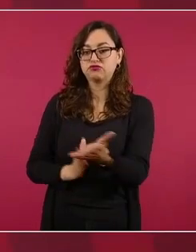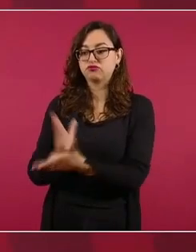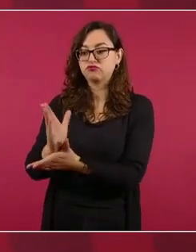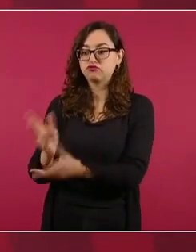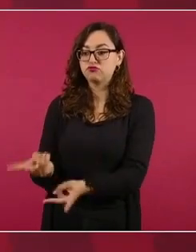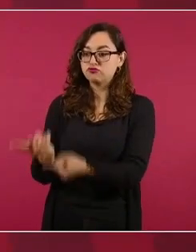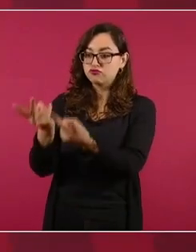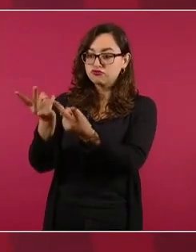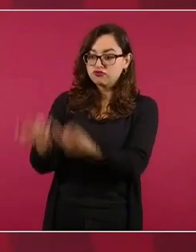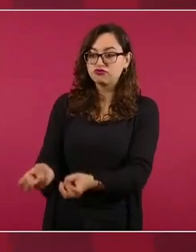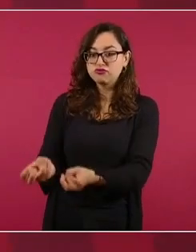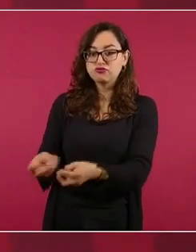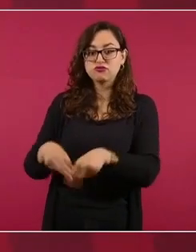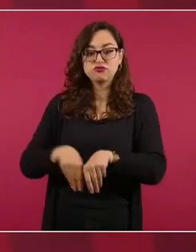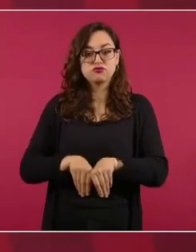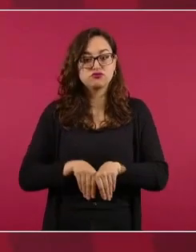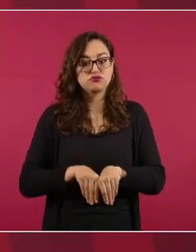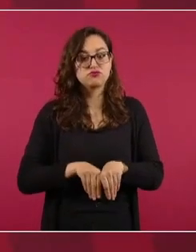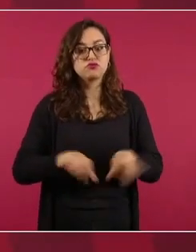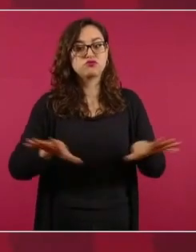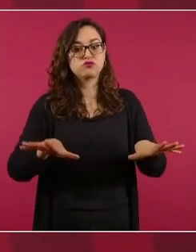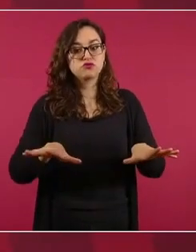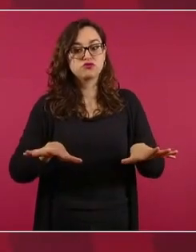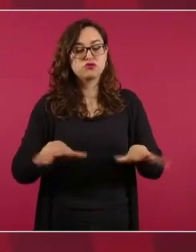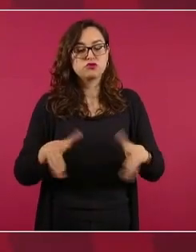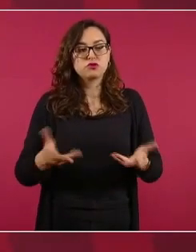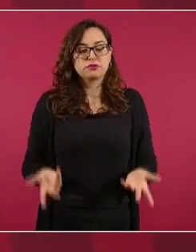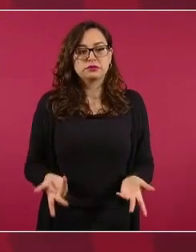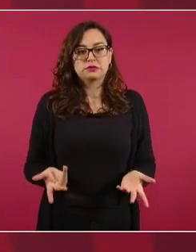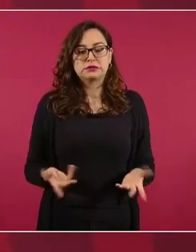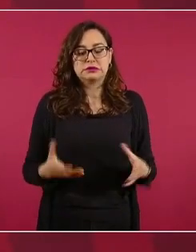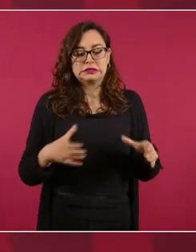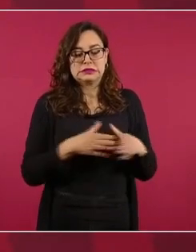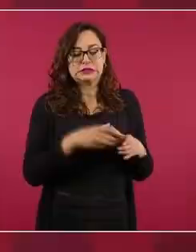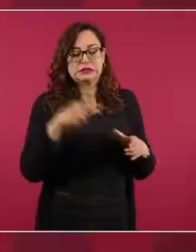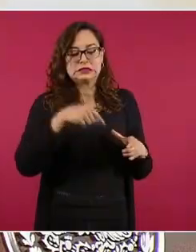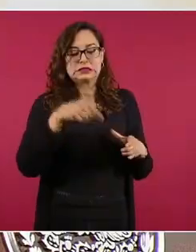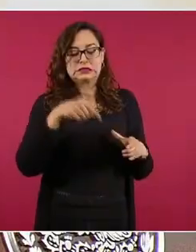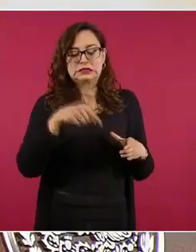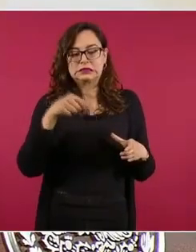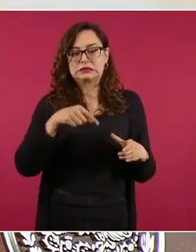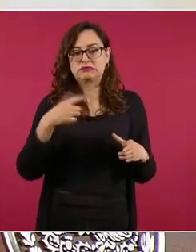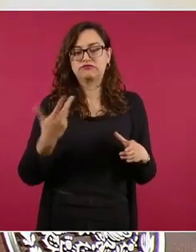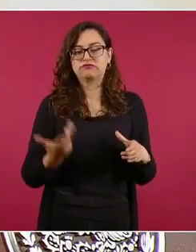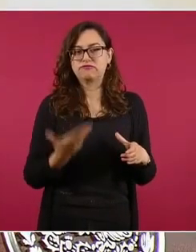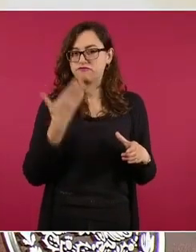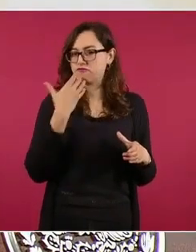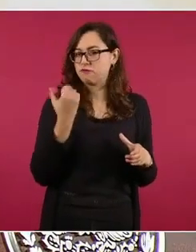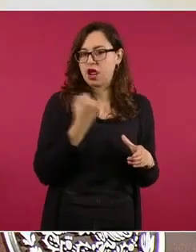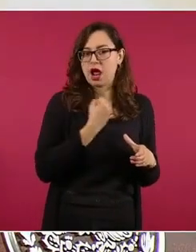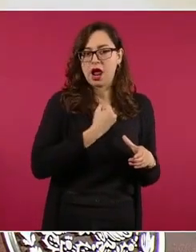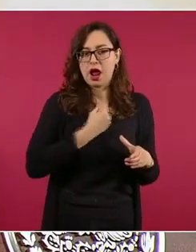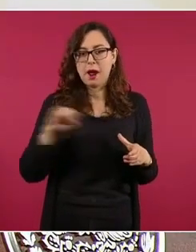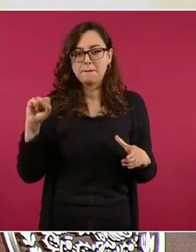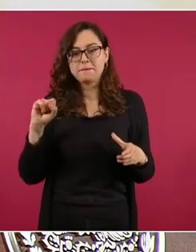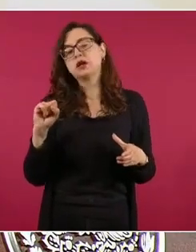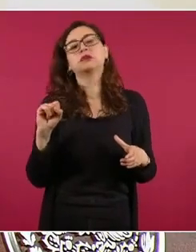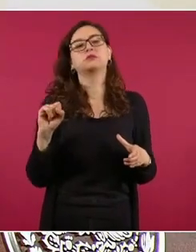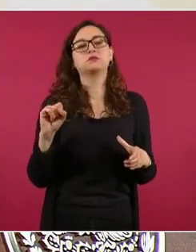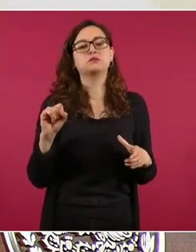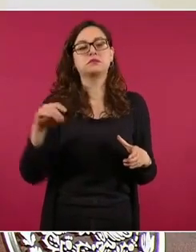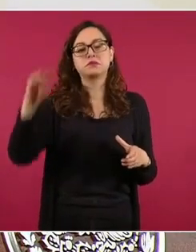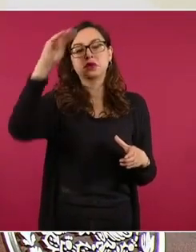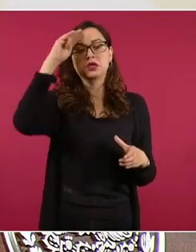ser pues una agencia o un grupo